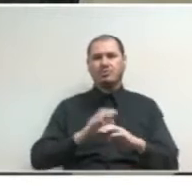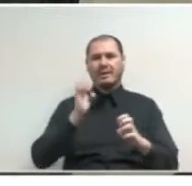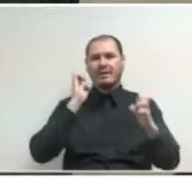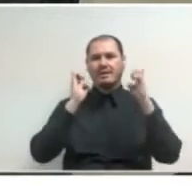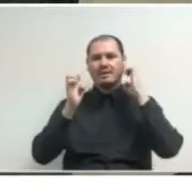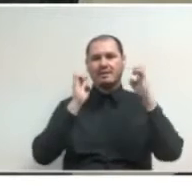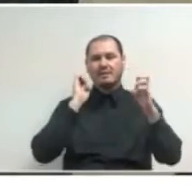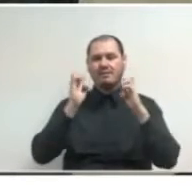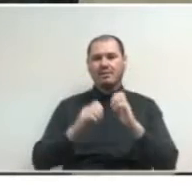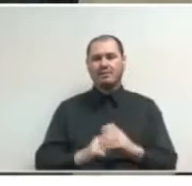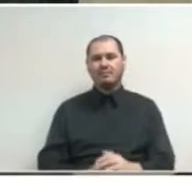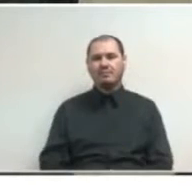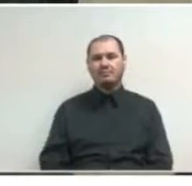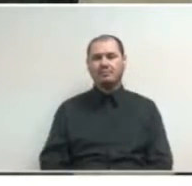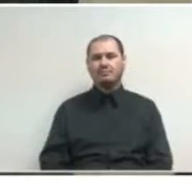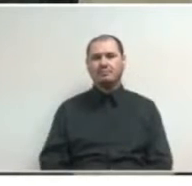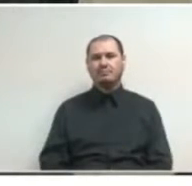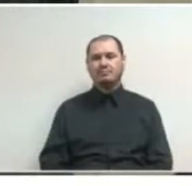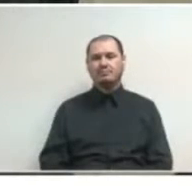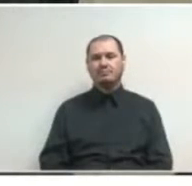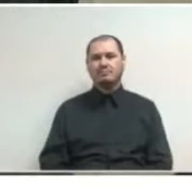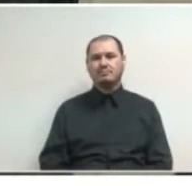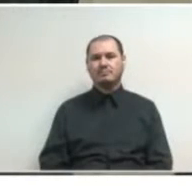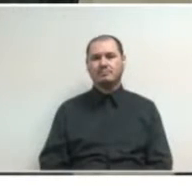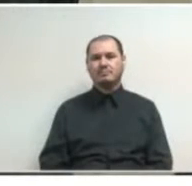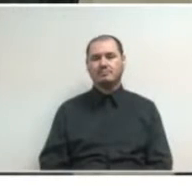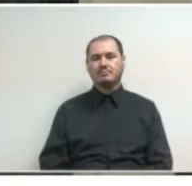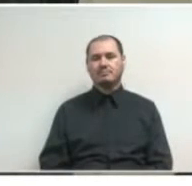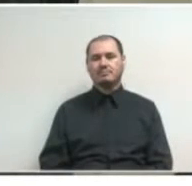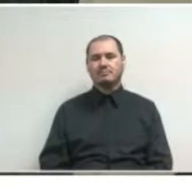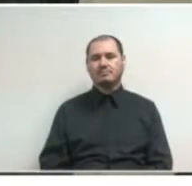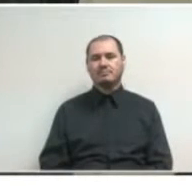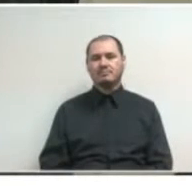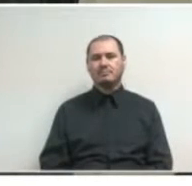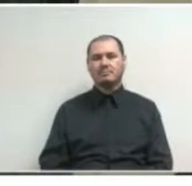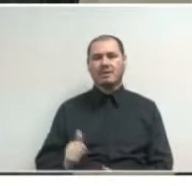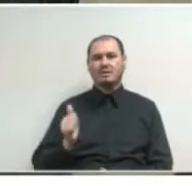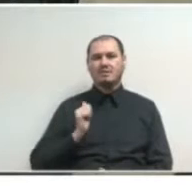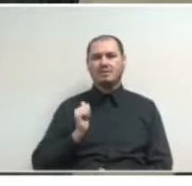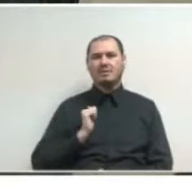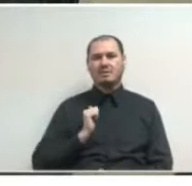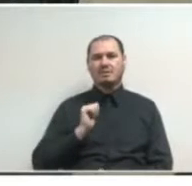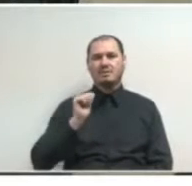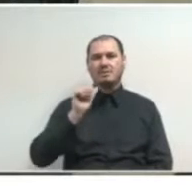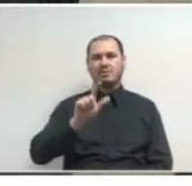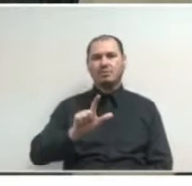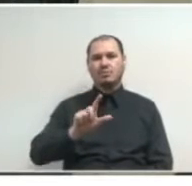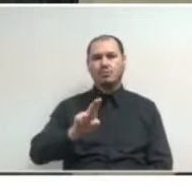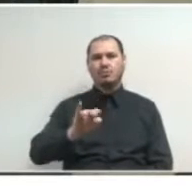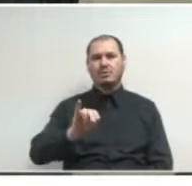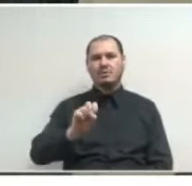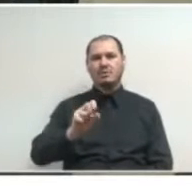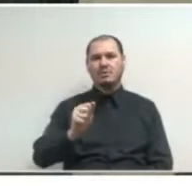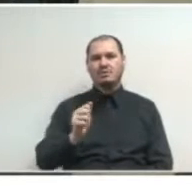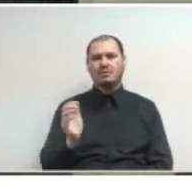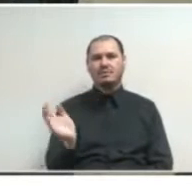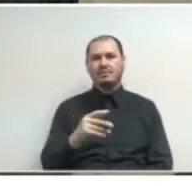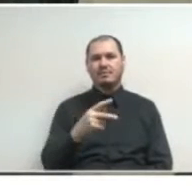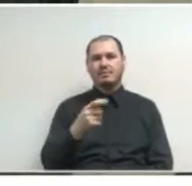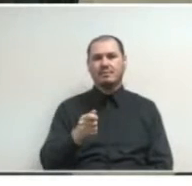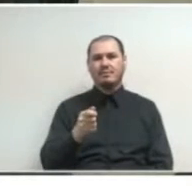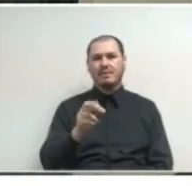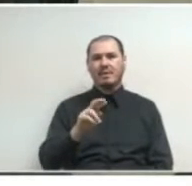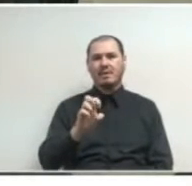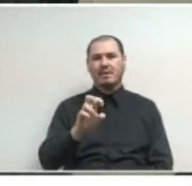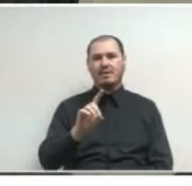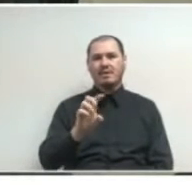debe. Escribano público, Cuélares de Guava, nota número 34. Cuña Caray, Angélica María Luisa Paredes García,